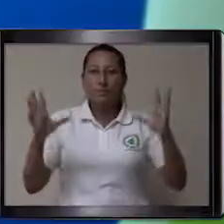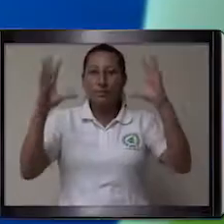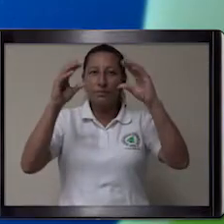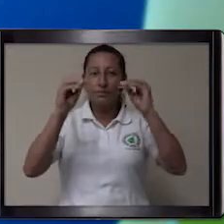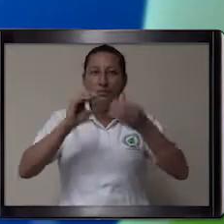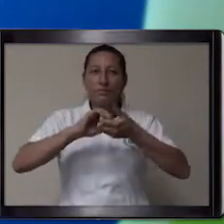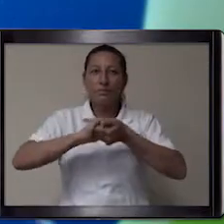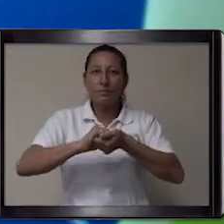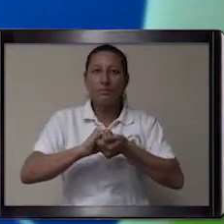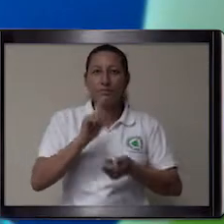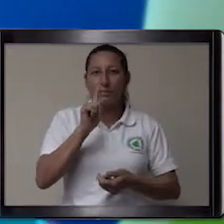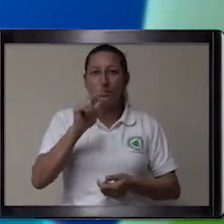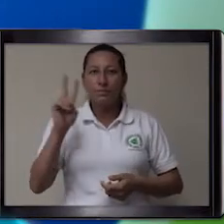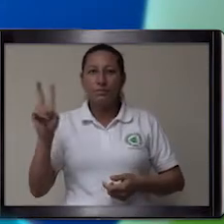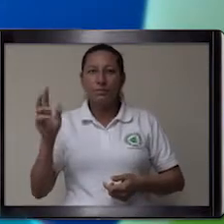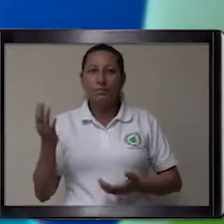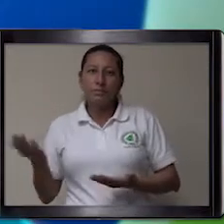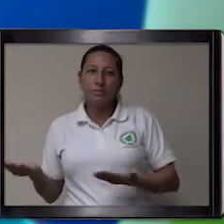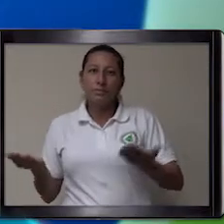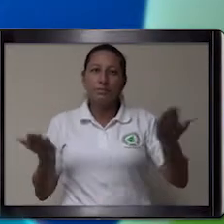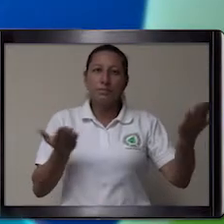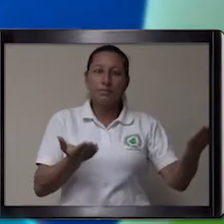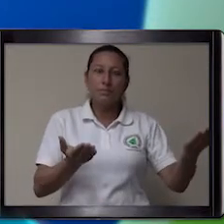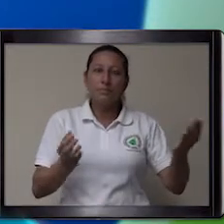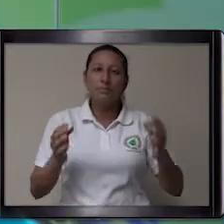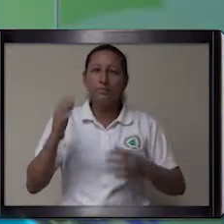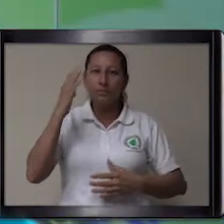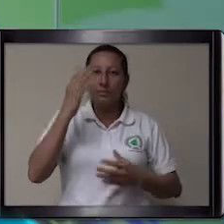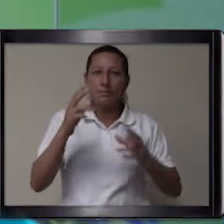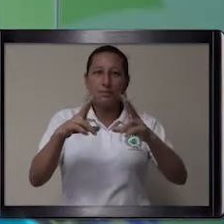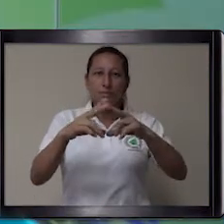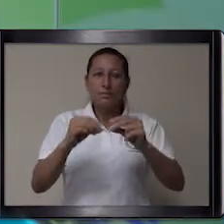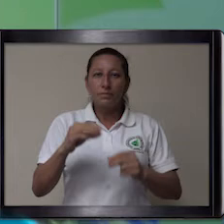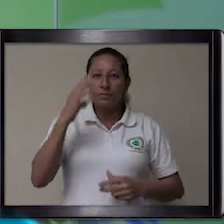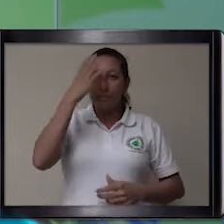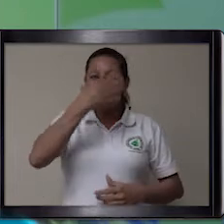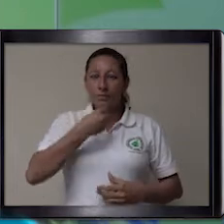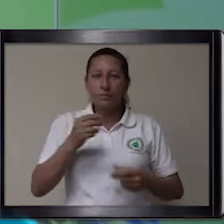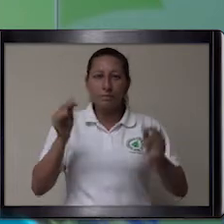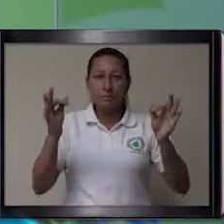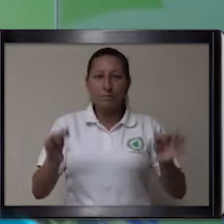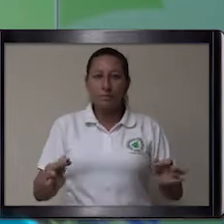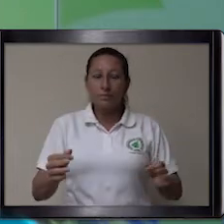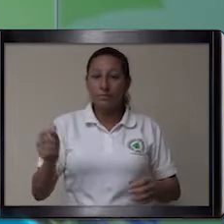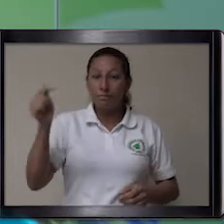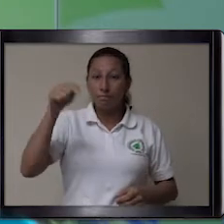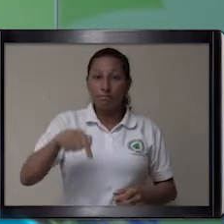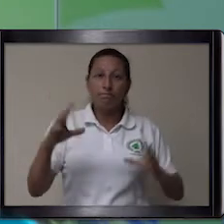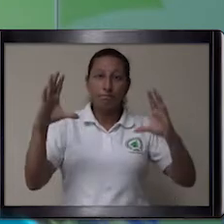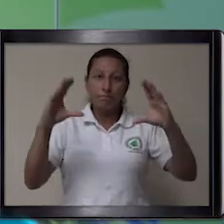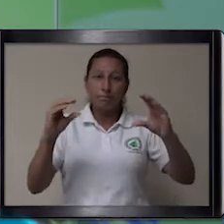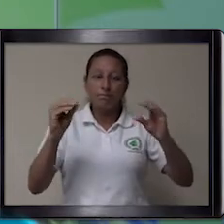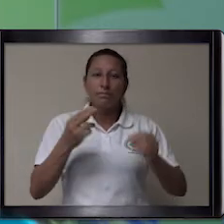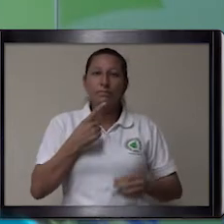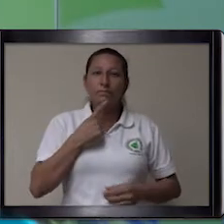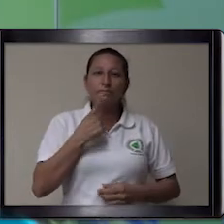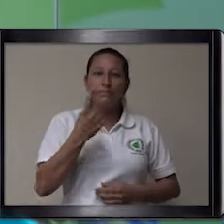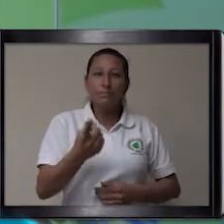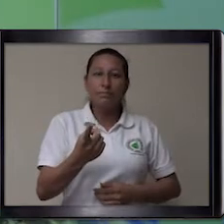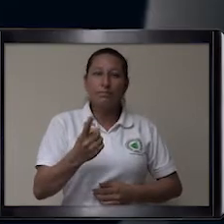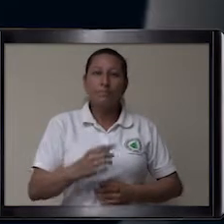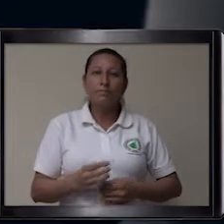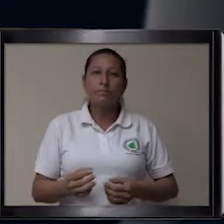Muy buenas tardes, amigos televidentes, bienvenidos a una edición más de su programa Nicaragua Linda y Segura. Esta tarde estaremos abordando el tema de